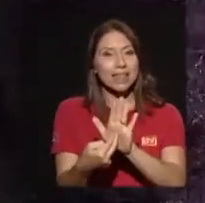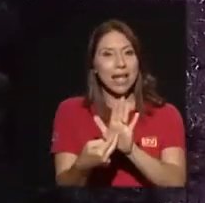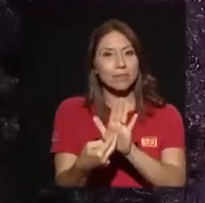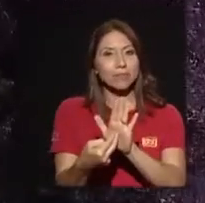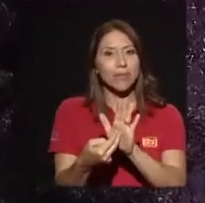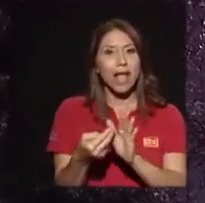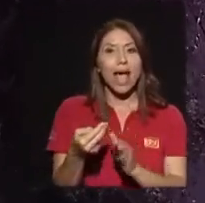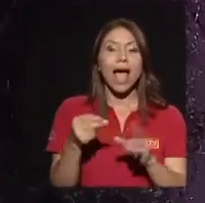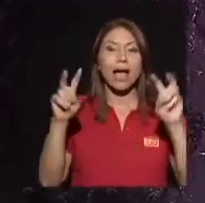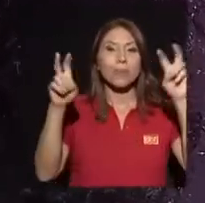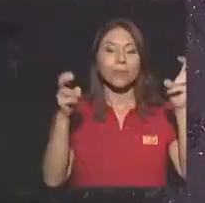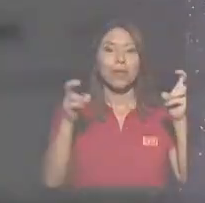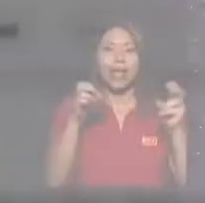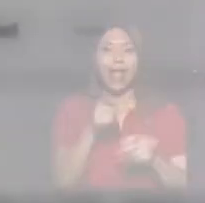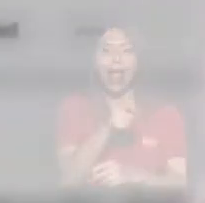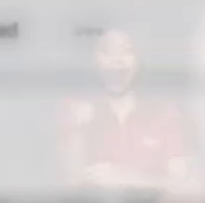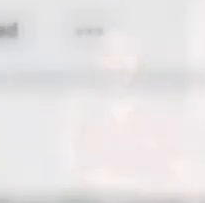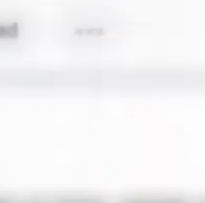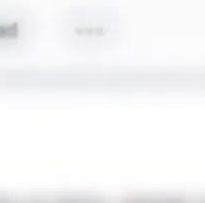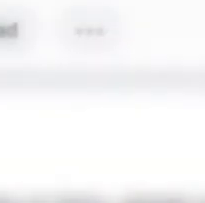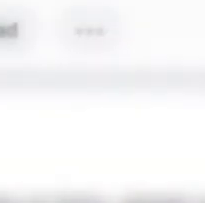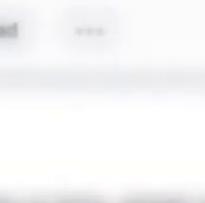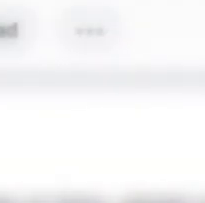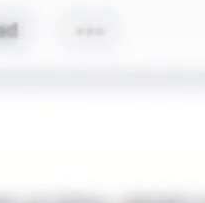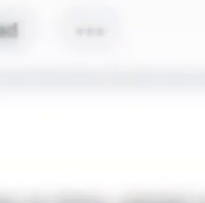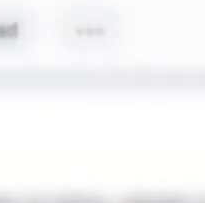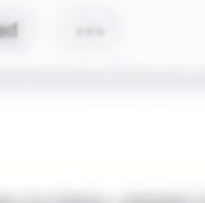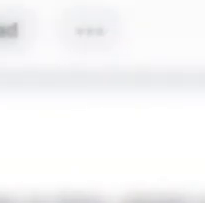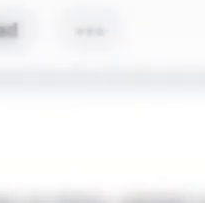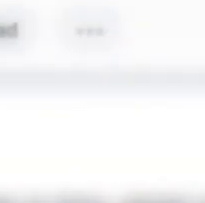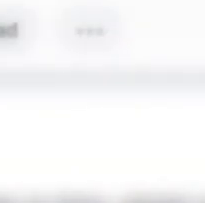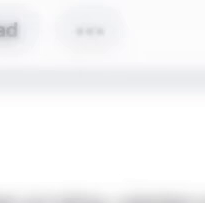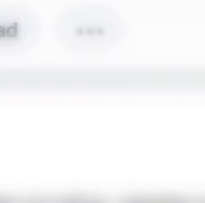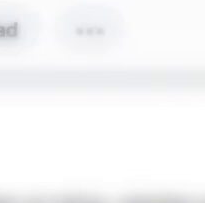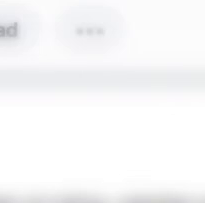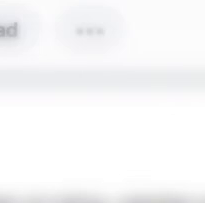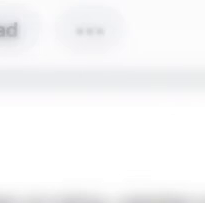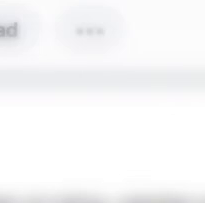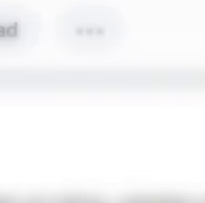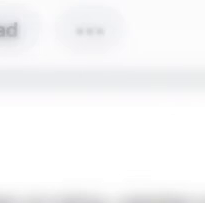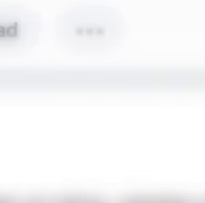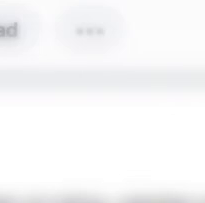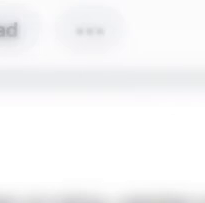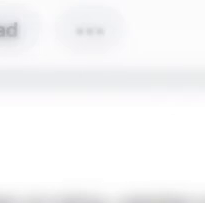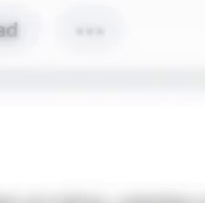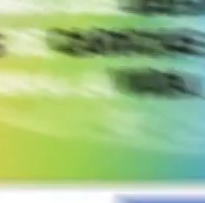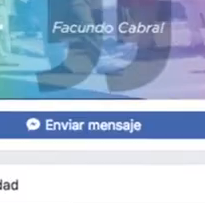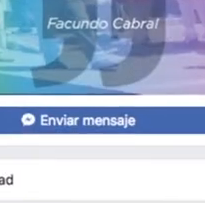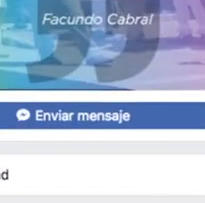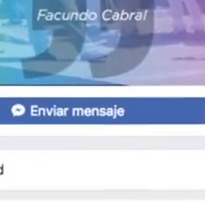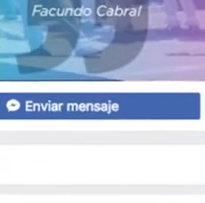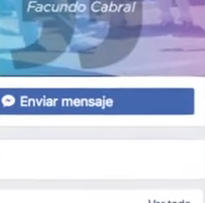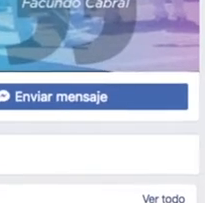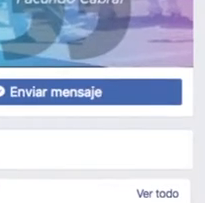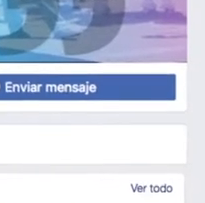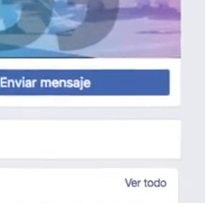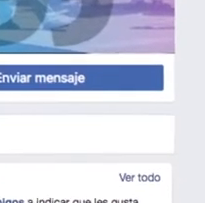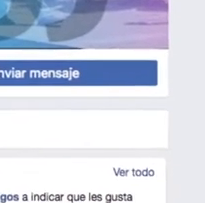y la ciudad, así se llama el colectivo. Iniciemos con el colectivo Acción Respeto. ¿Cuántas personas lo